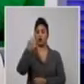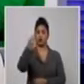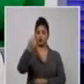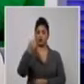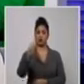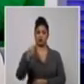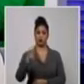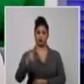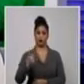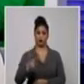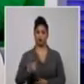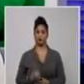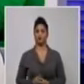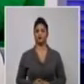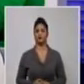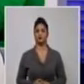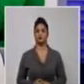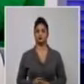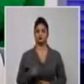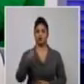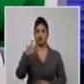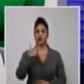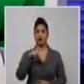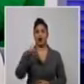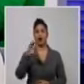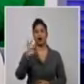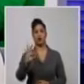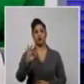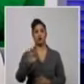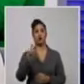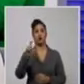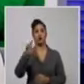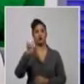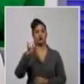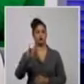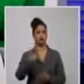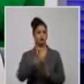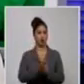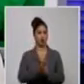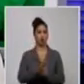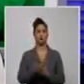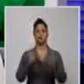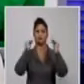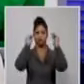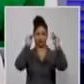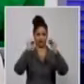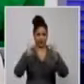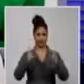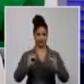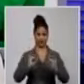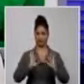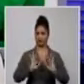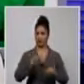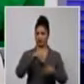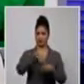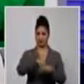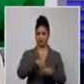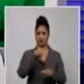municipios Cacocún, Cueto, Franpaís, Rafael Freire, Sagua de Tánamo y Urbano